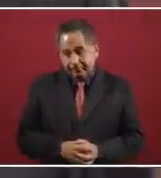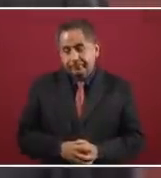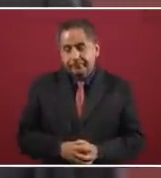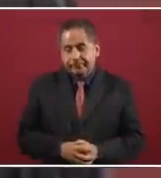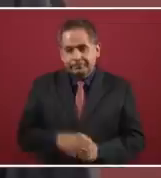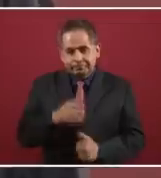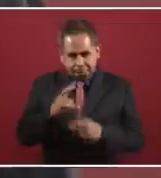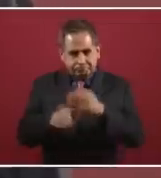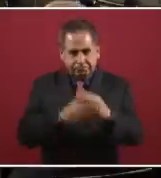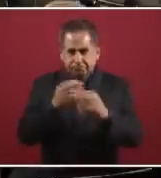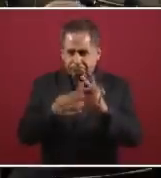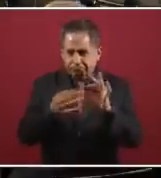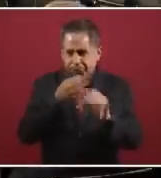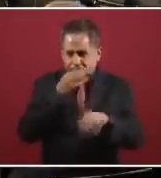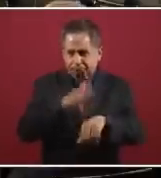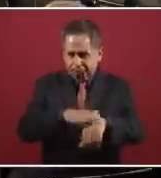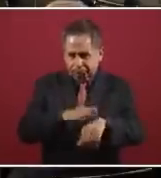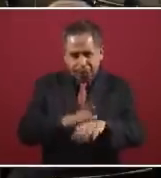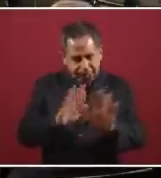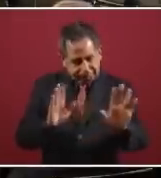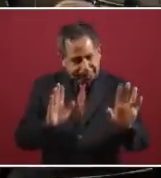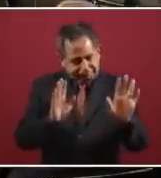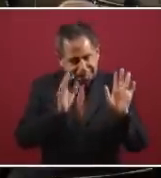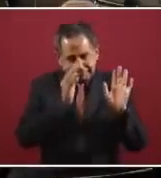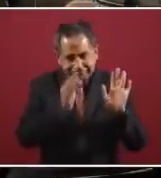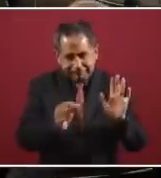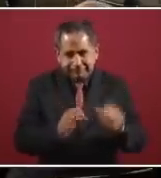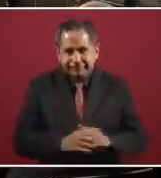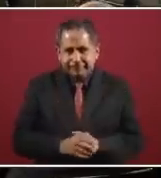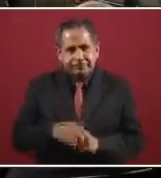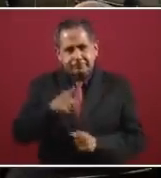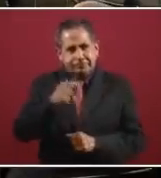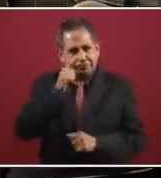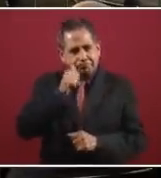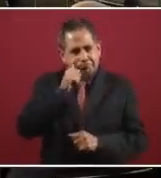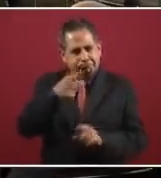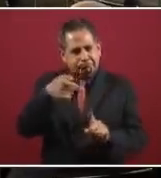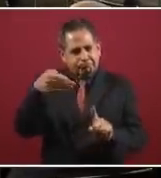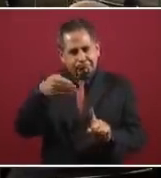que te voy a dar el adelanto porque tú eres